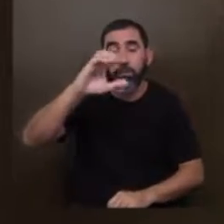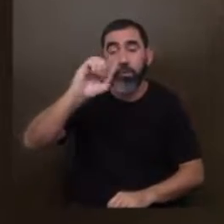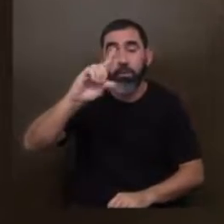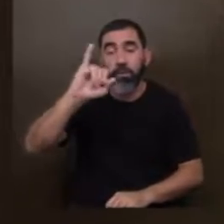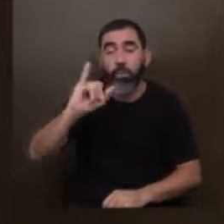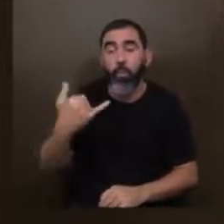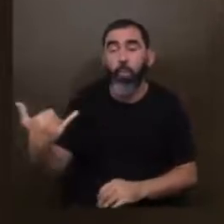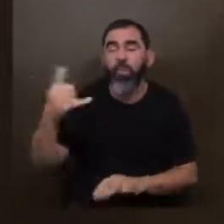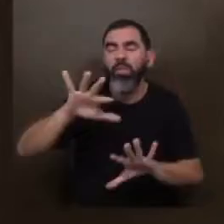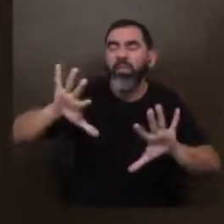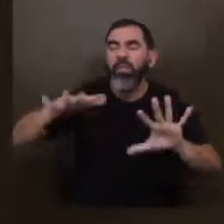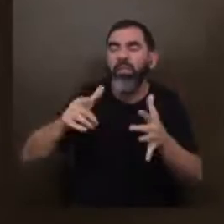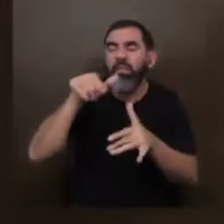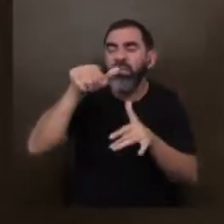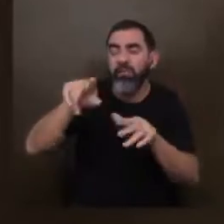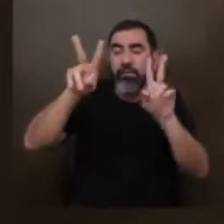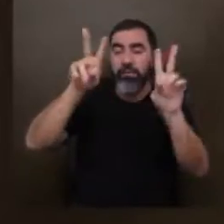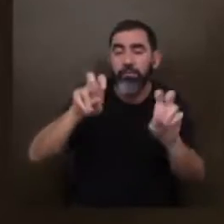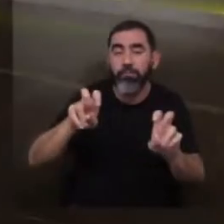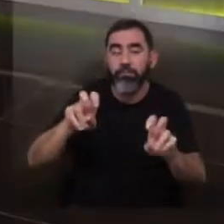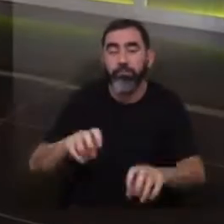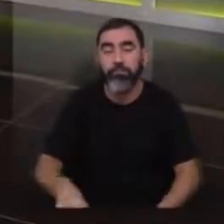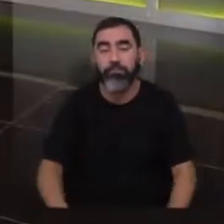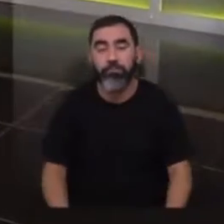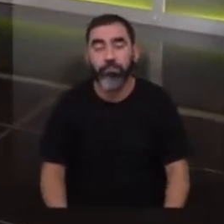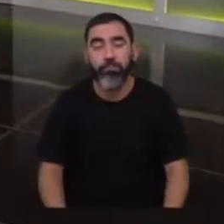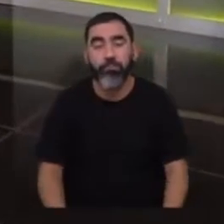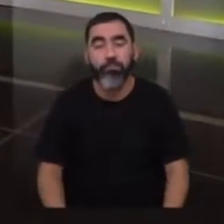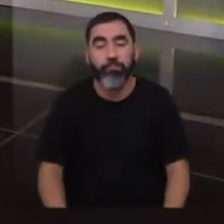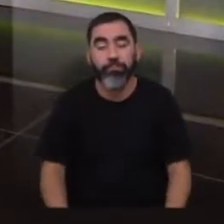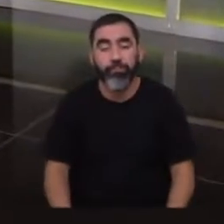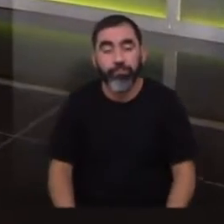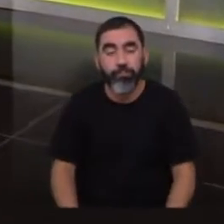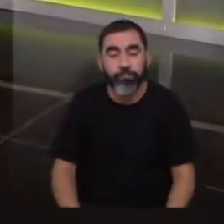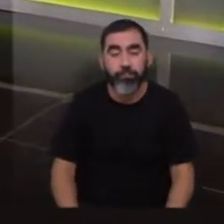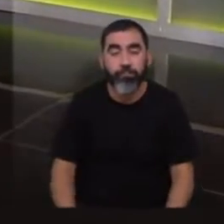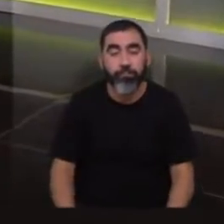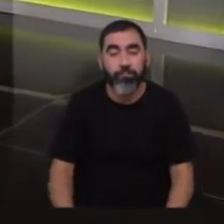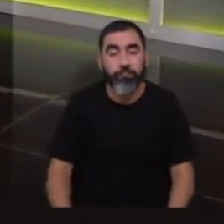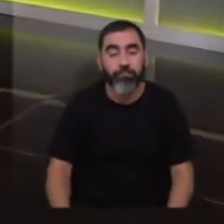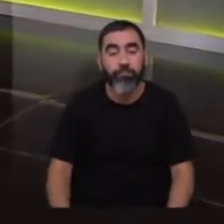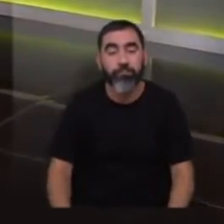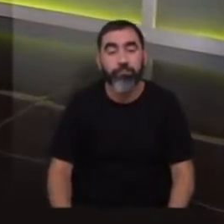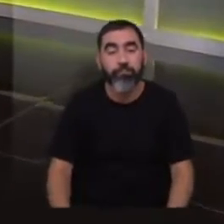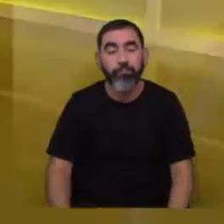contó, bueno, qué es esto de las auroras boreales y lo que no vemos.